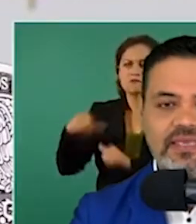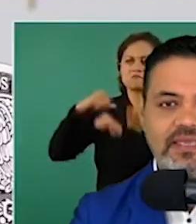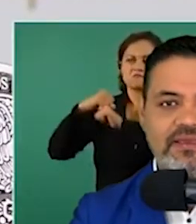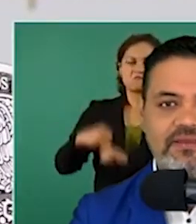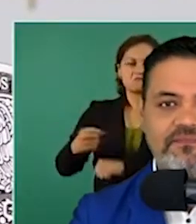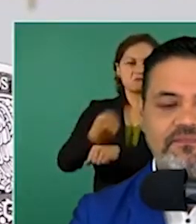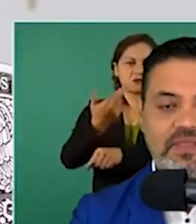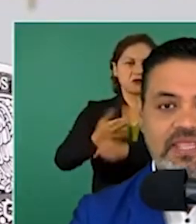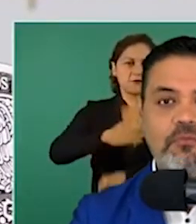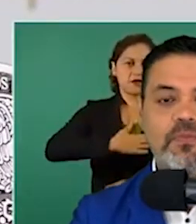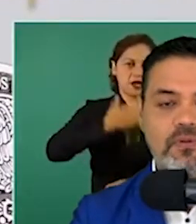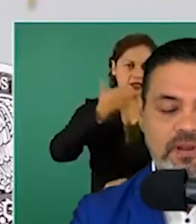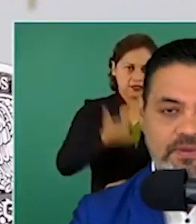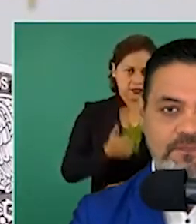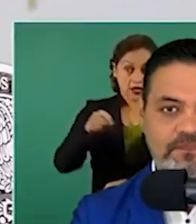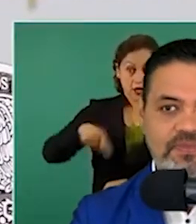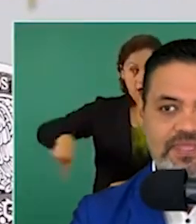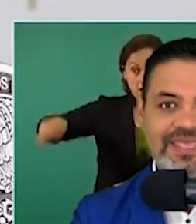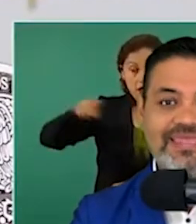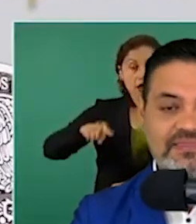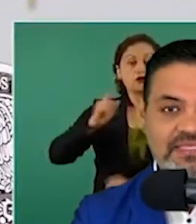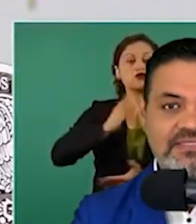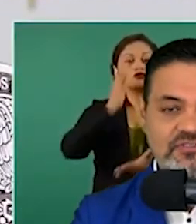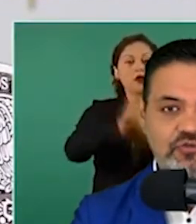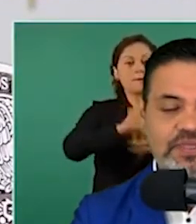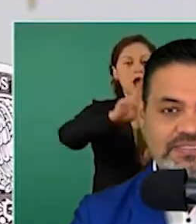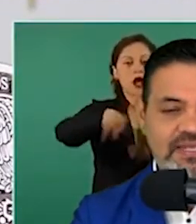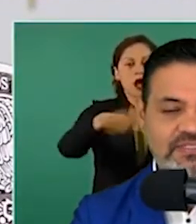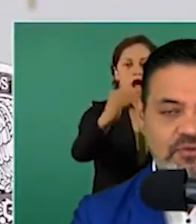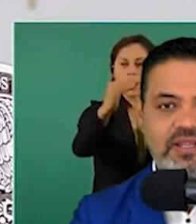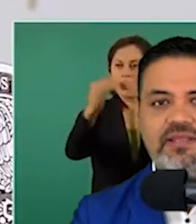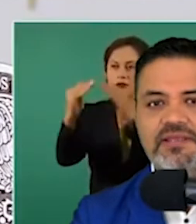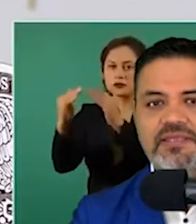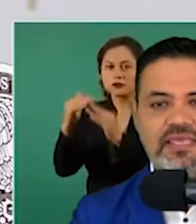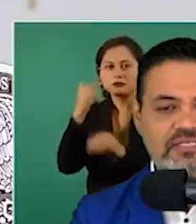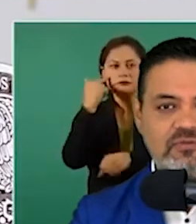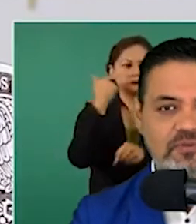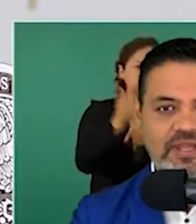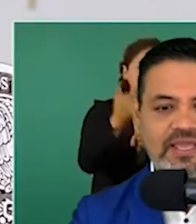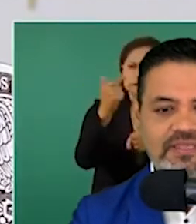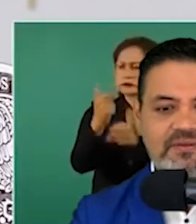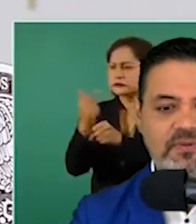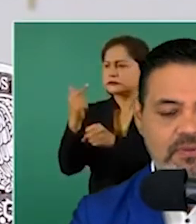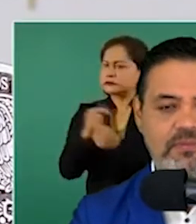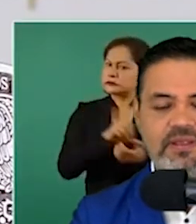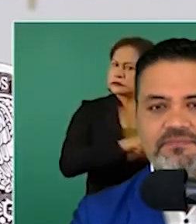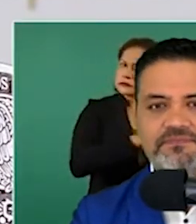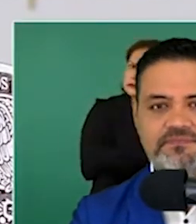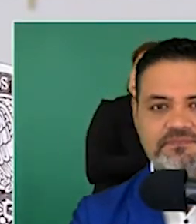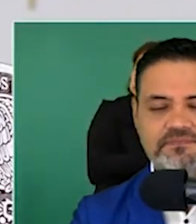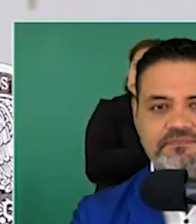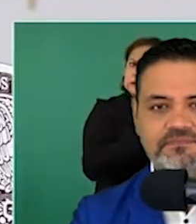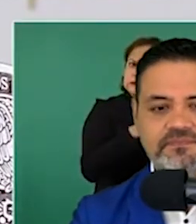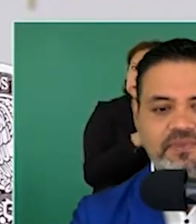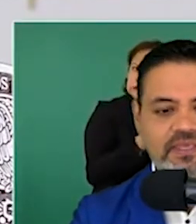que venía un problema de intensas lluvias en la zona y que esto podría generar problema.